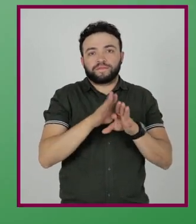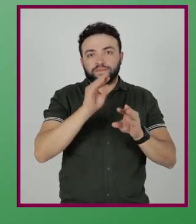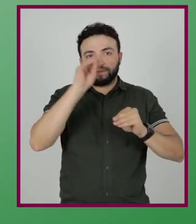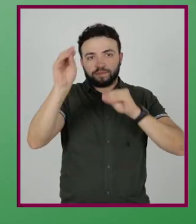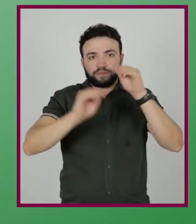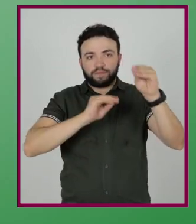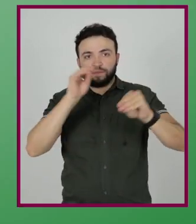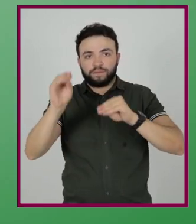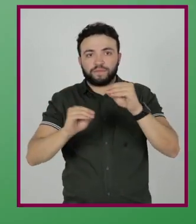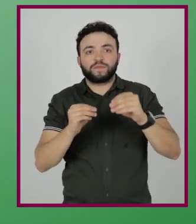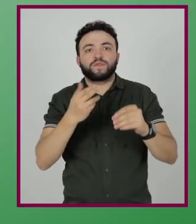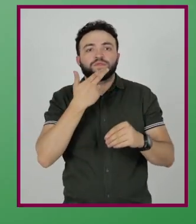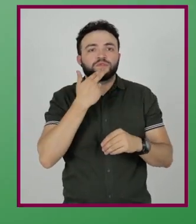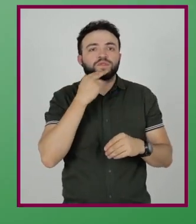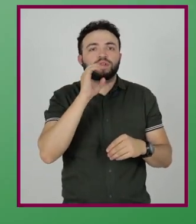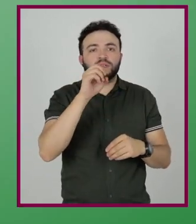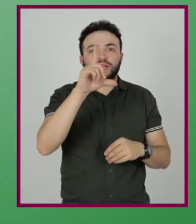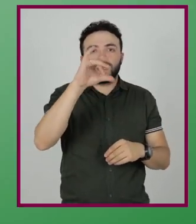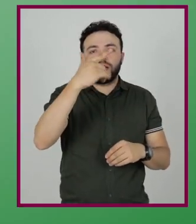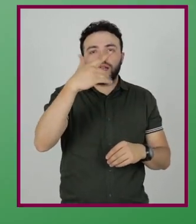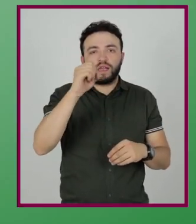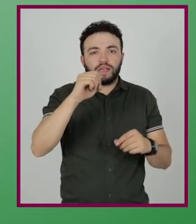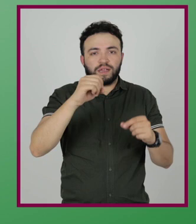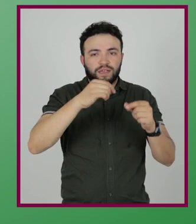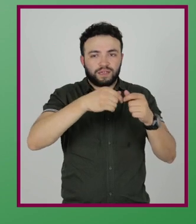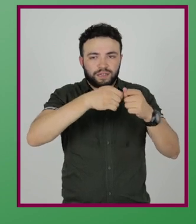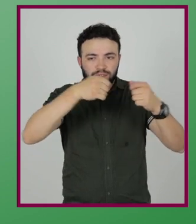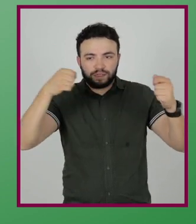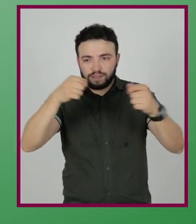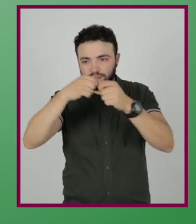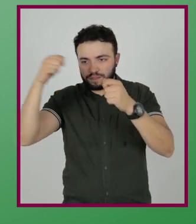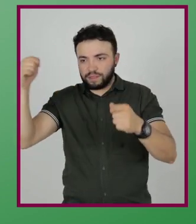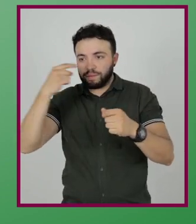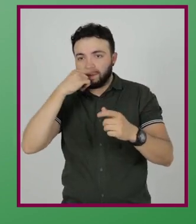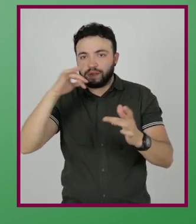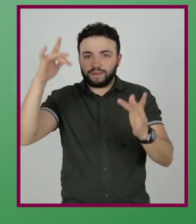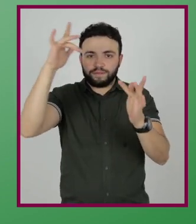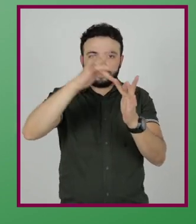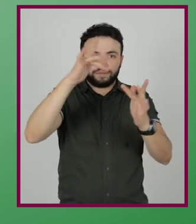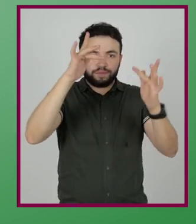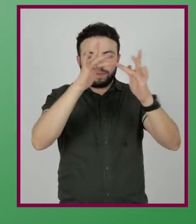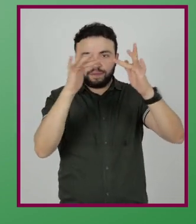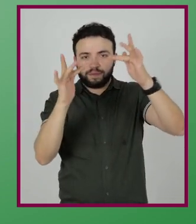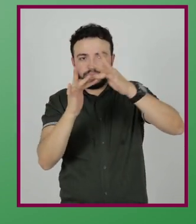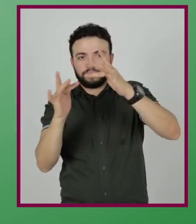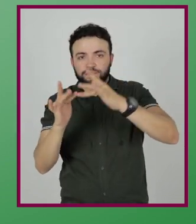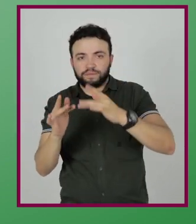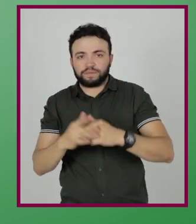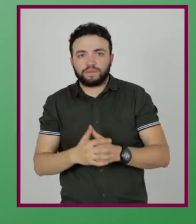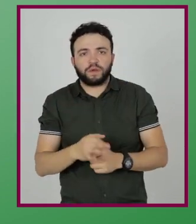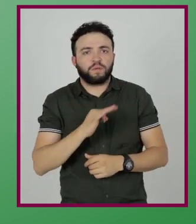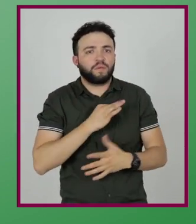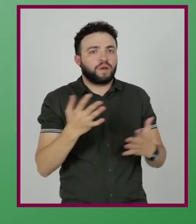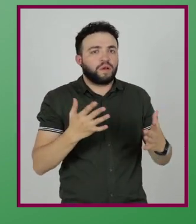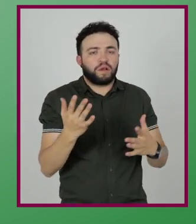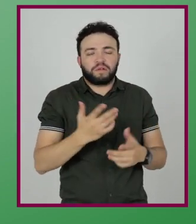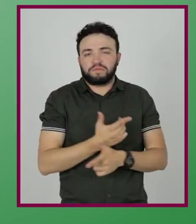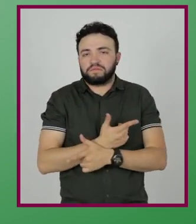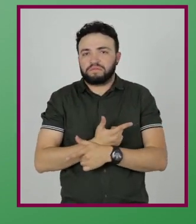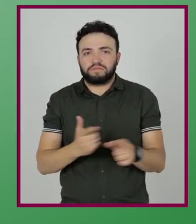la forma de armarlo es usando una liga que conecte estos conceptos. Los nodos y las ligas pueden ser cualquier